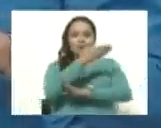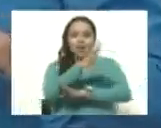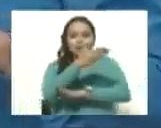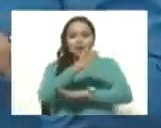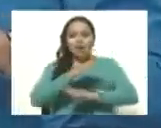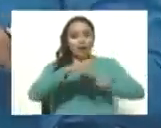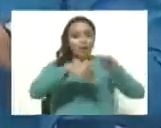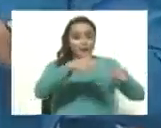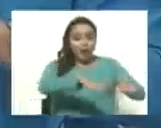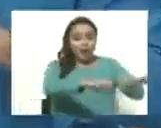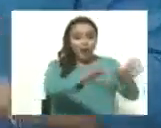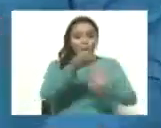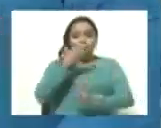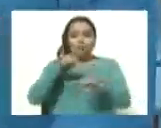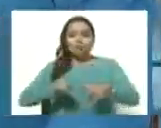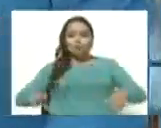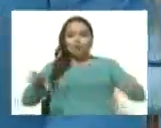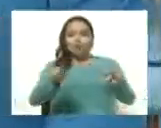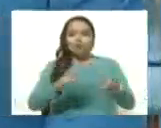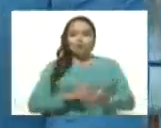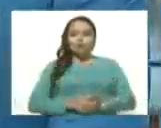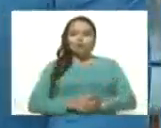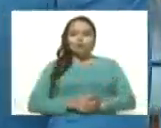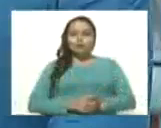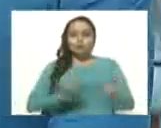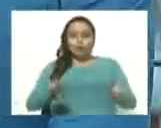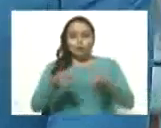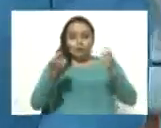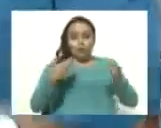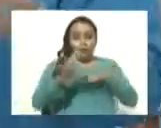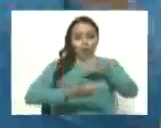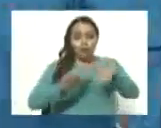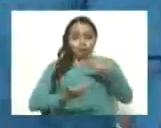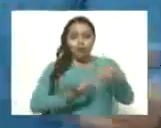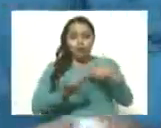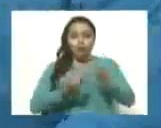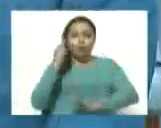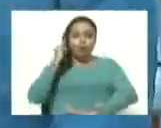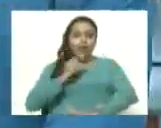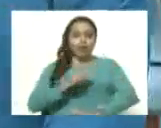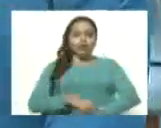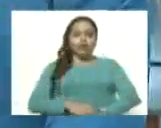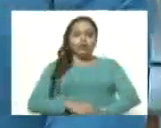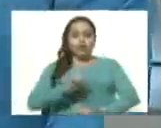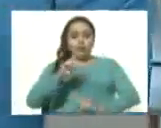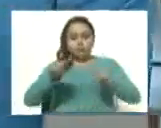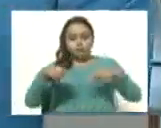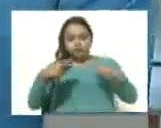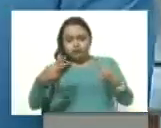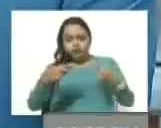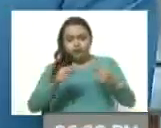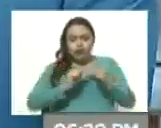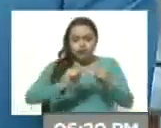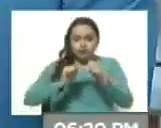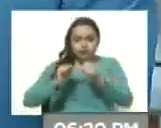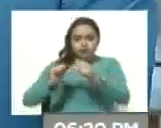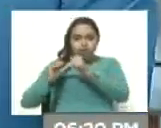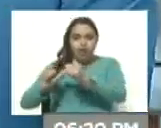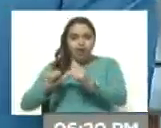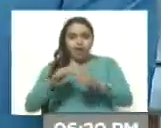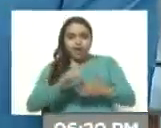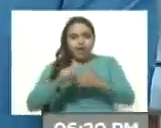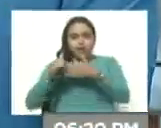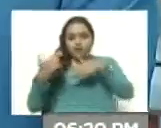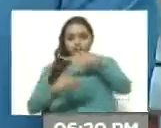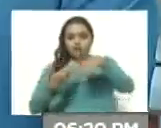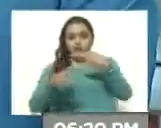es el mar y lo que es este bonito espacio rescatado por la revolución bolivariana y mantenido por supuesto por los líderes revolucionarios de esta zona de